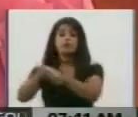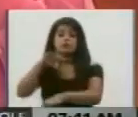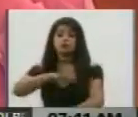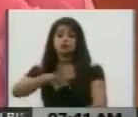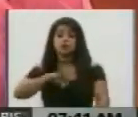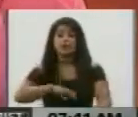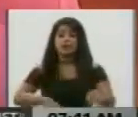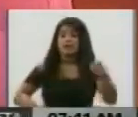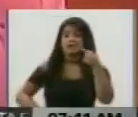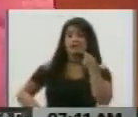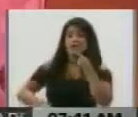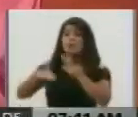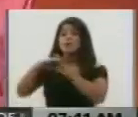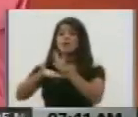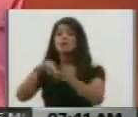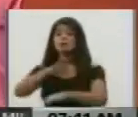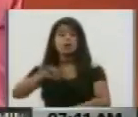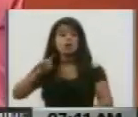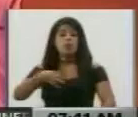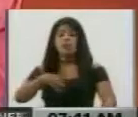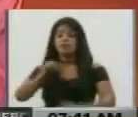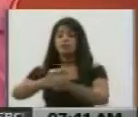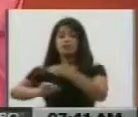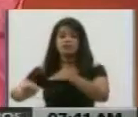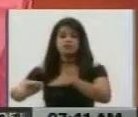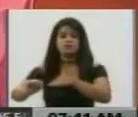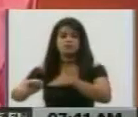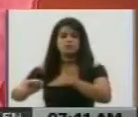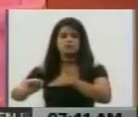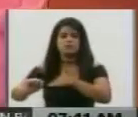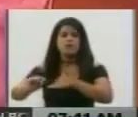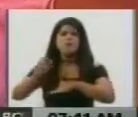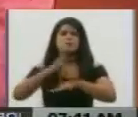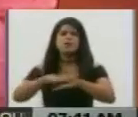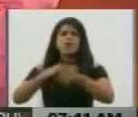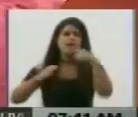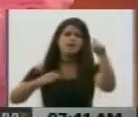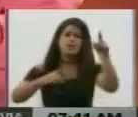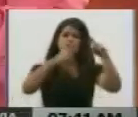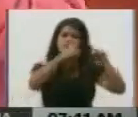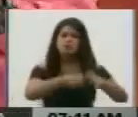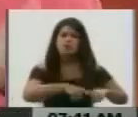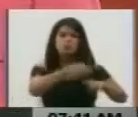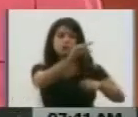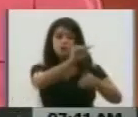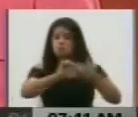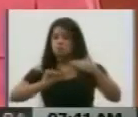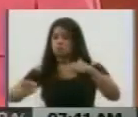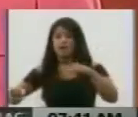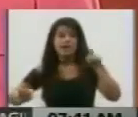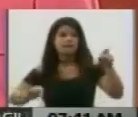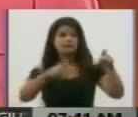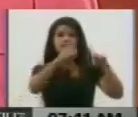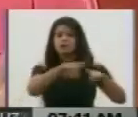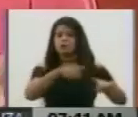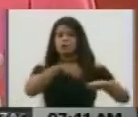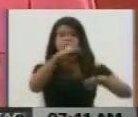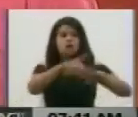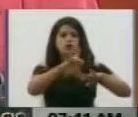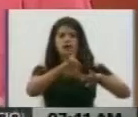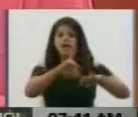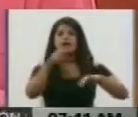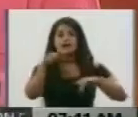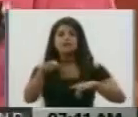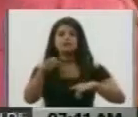programas sociales con unos mecanismos contables allí que le permitió, digamos, seguir adelante con esos programas